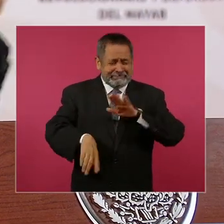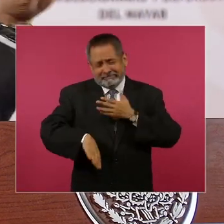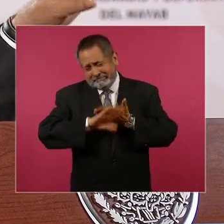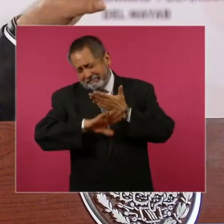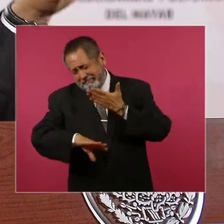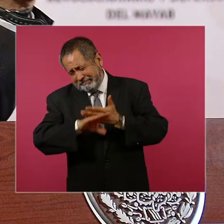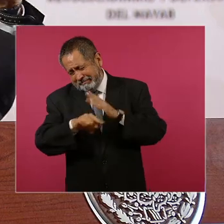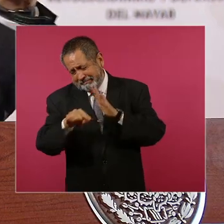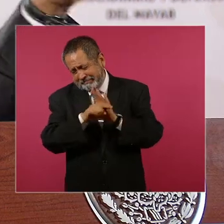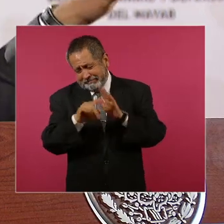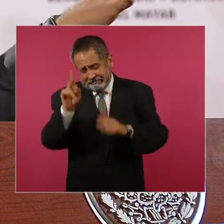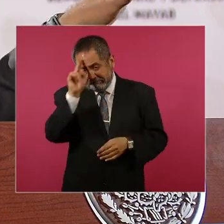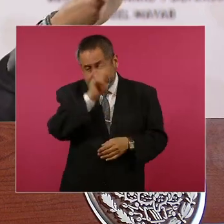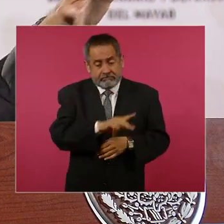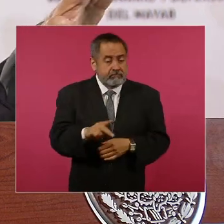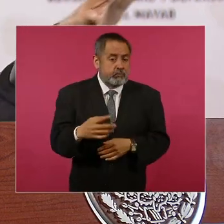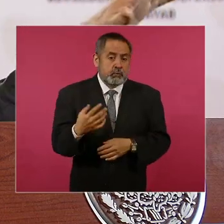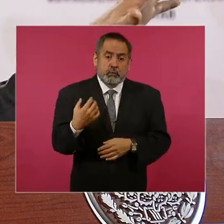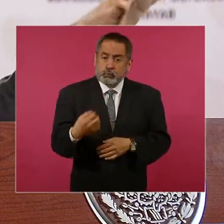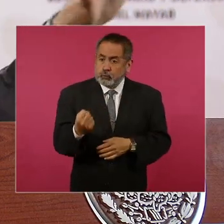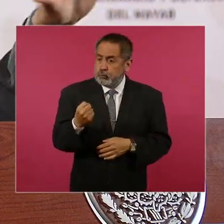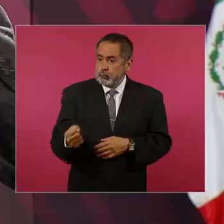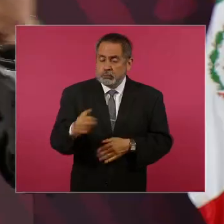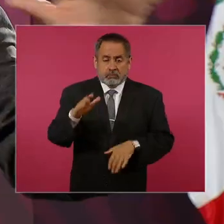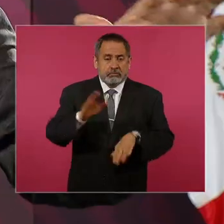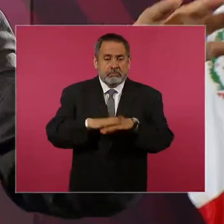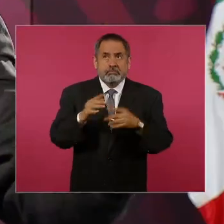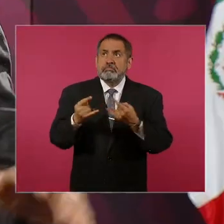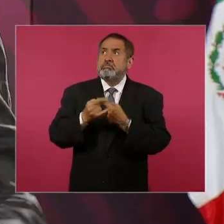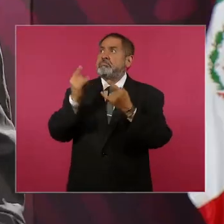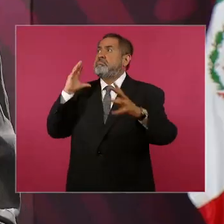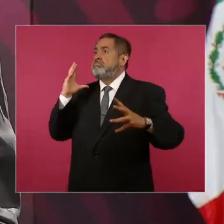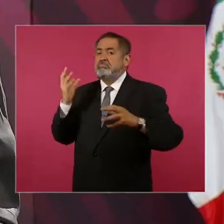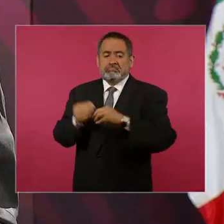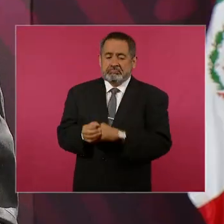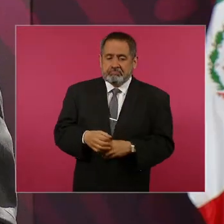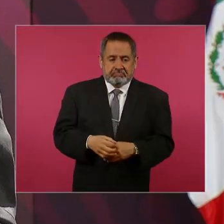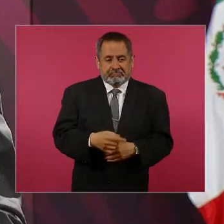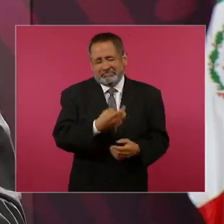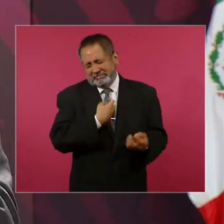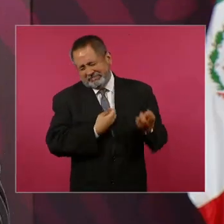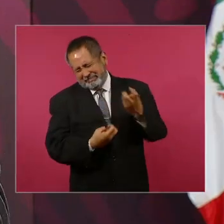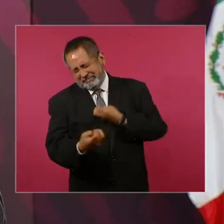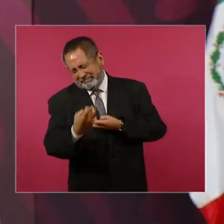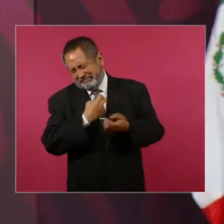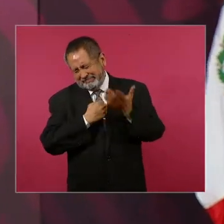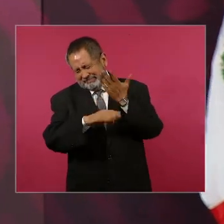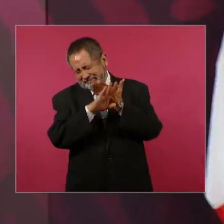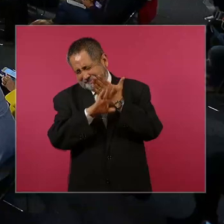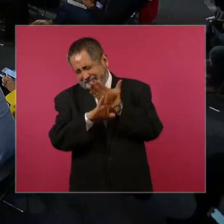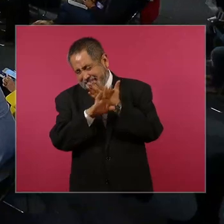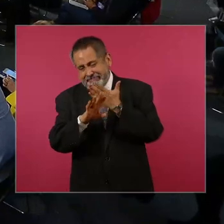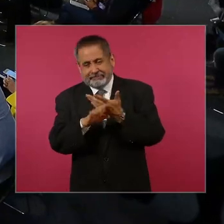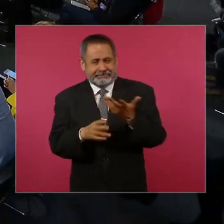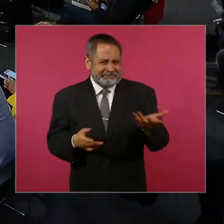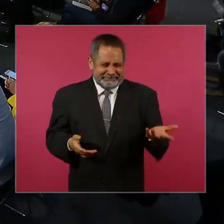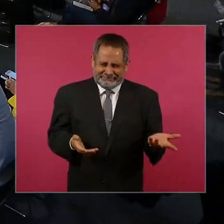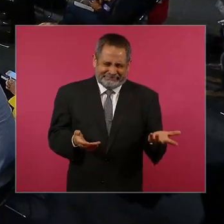más intensa en toda la historia, con el